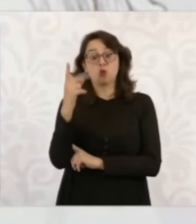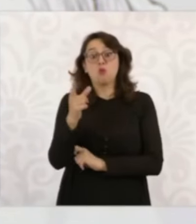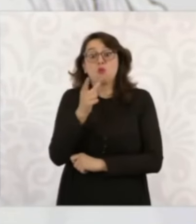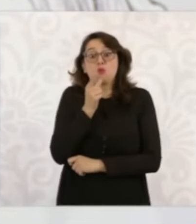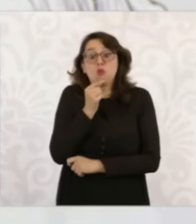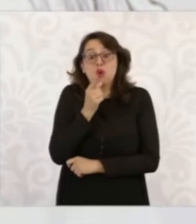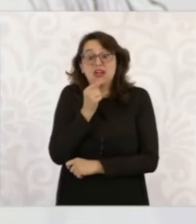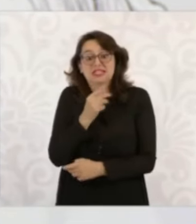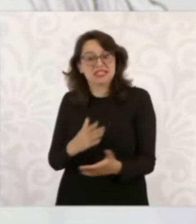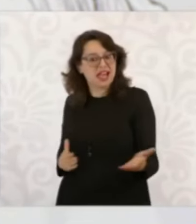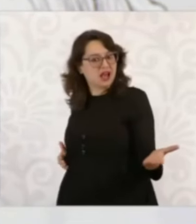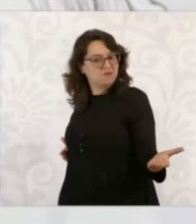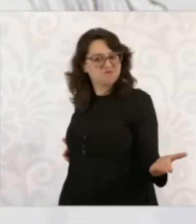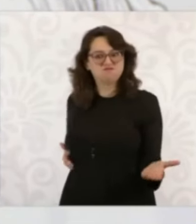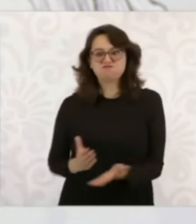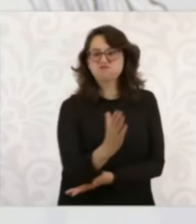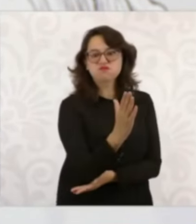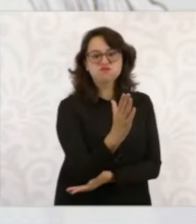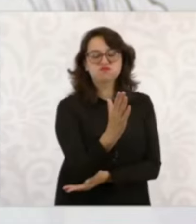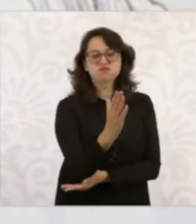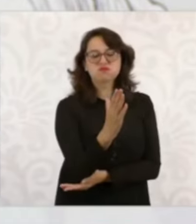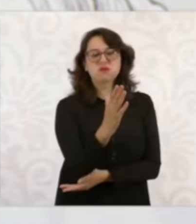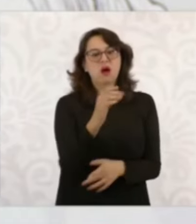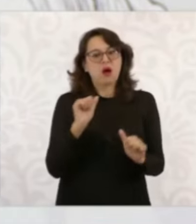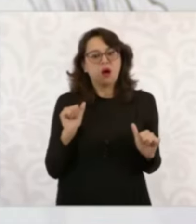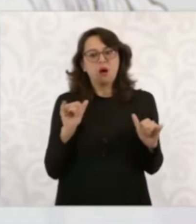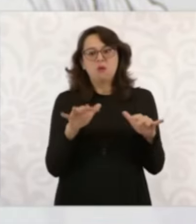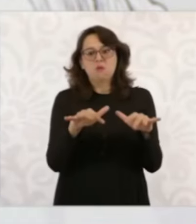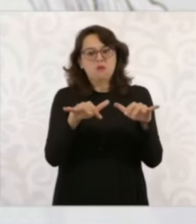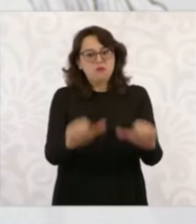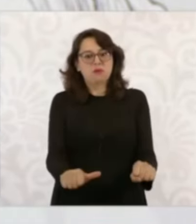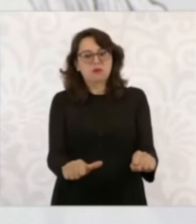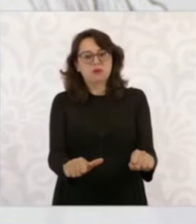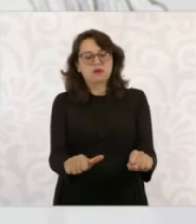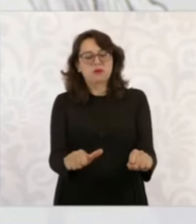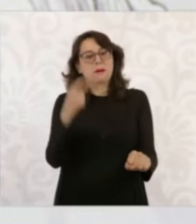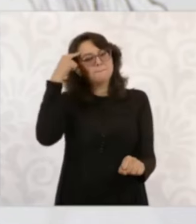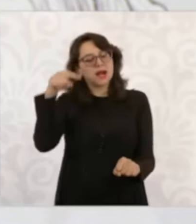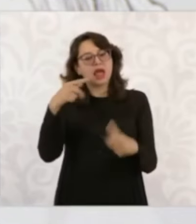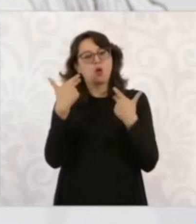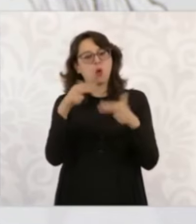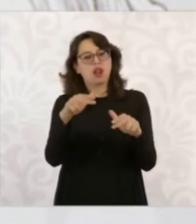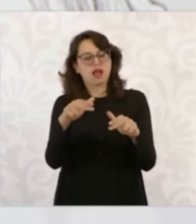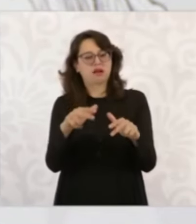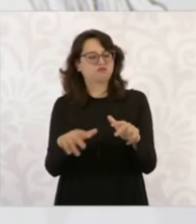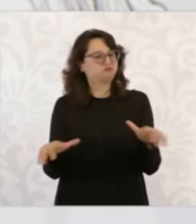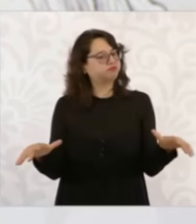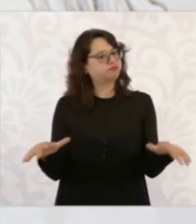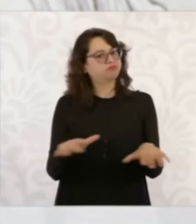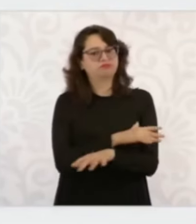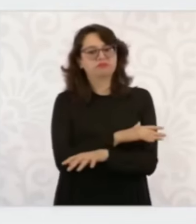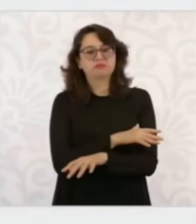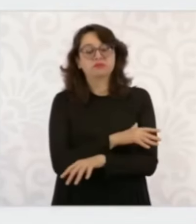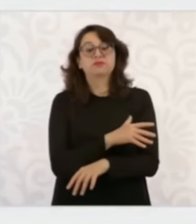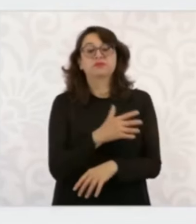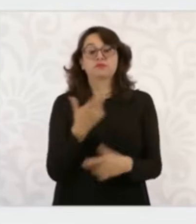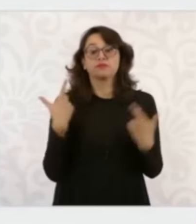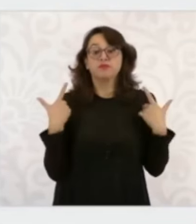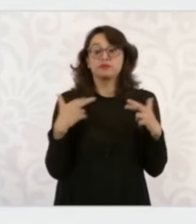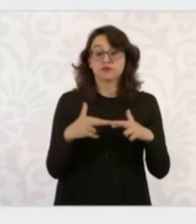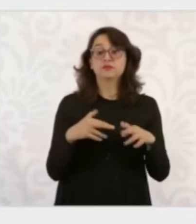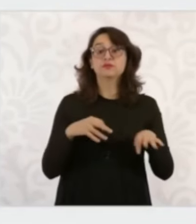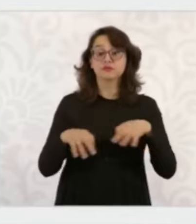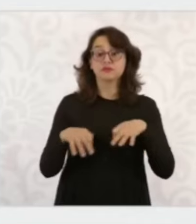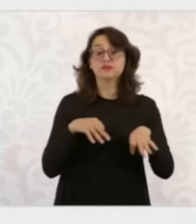imagínense, 77. Entró la policía a Ciudad Universitaria para romper una huelga. de profesores y